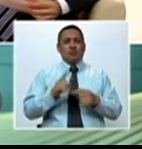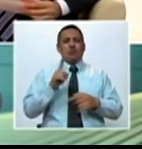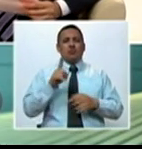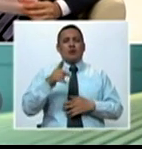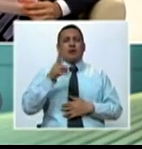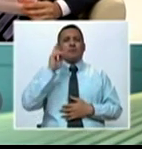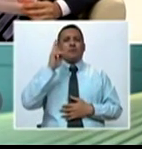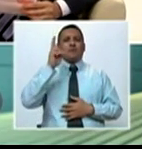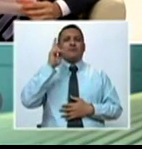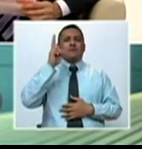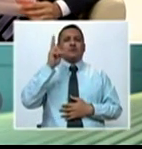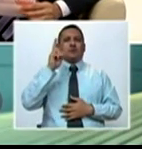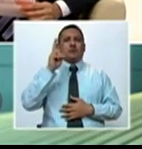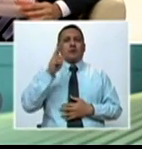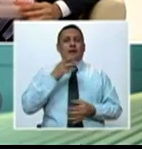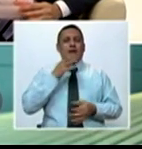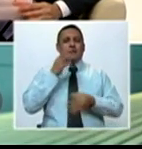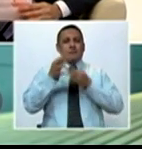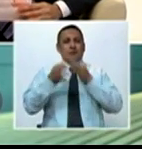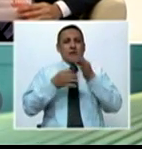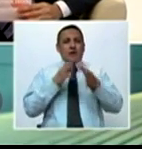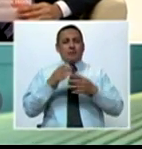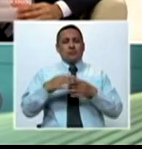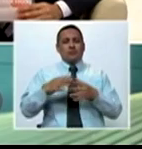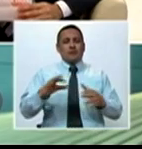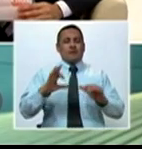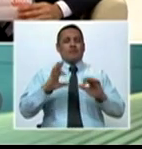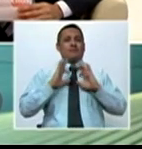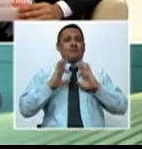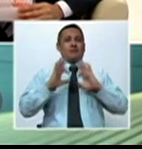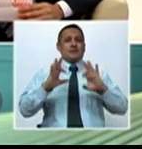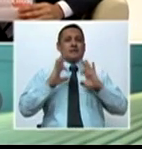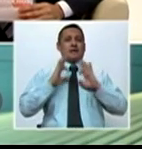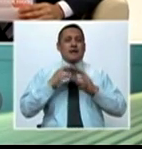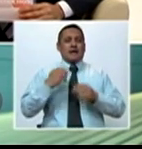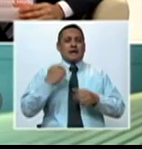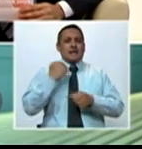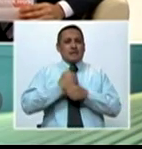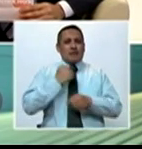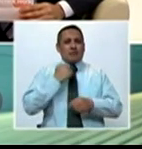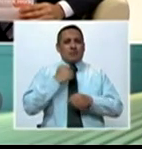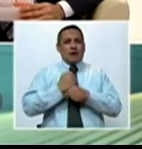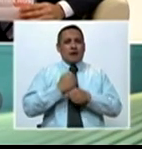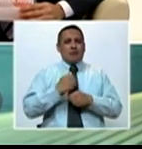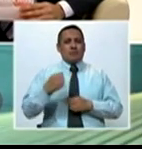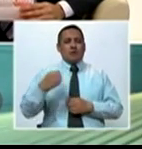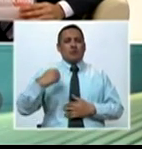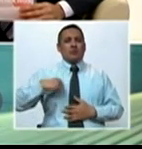educación física que trabaja para una municipalidad